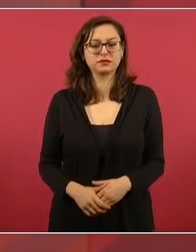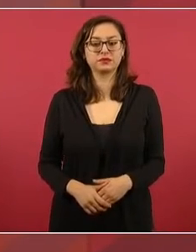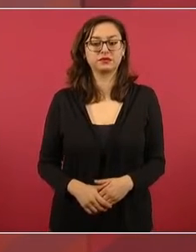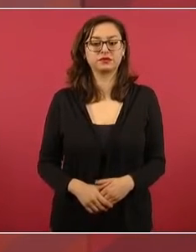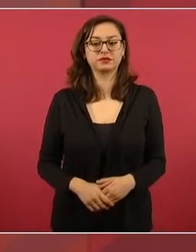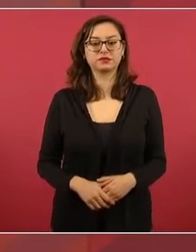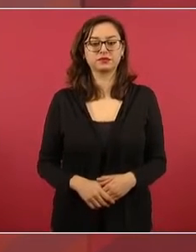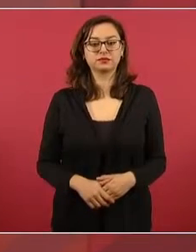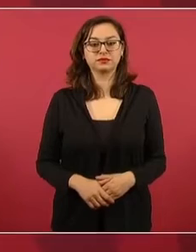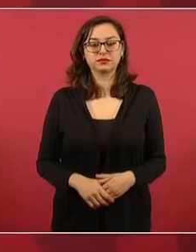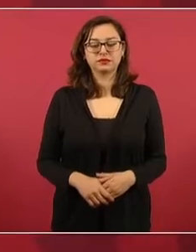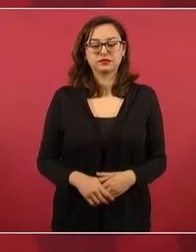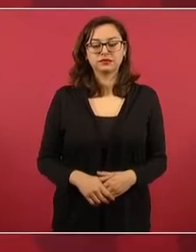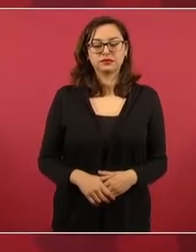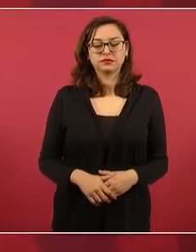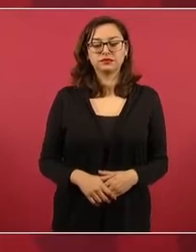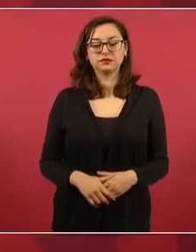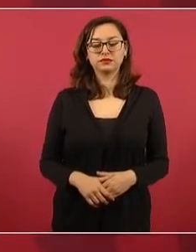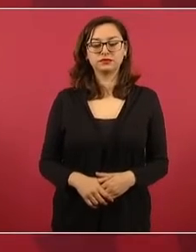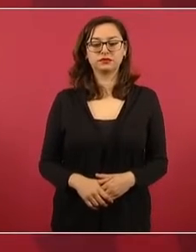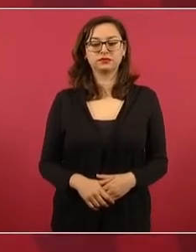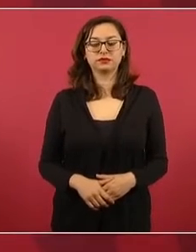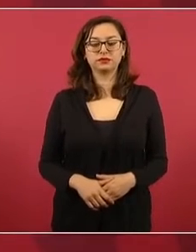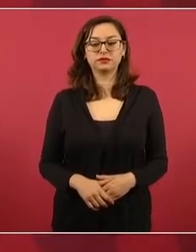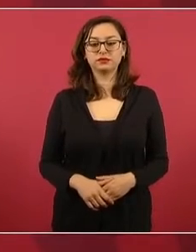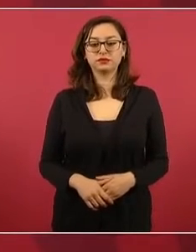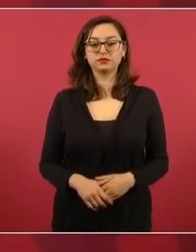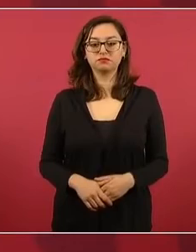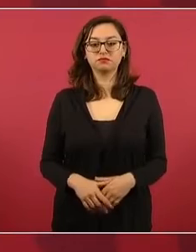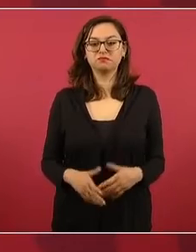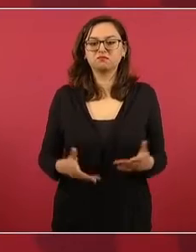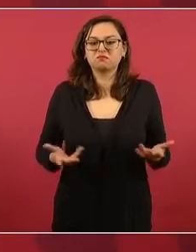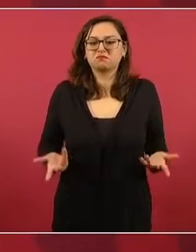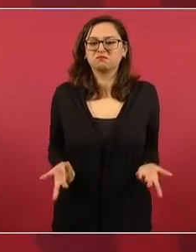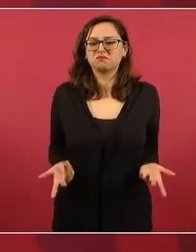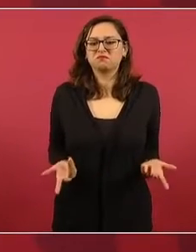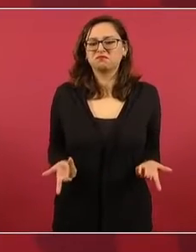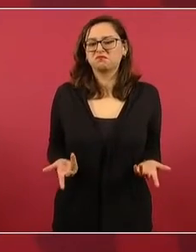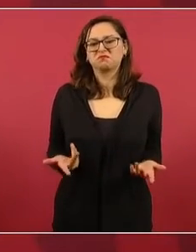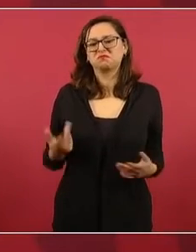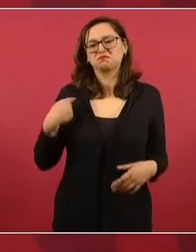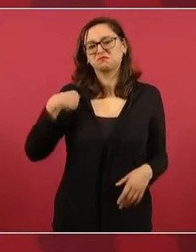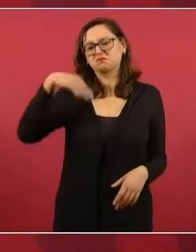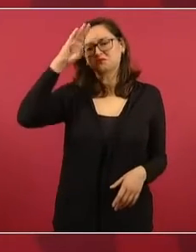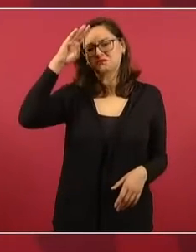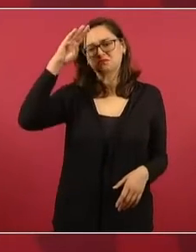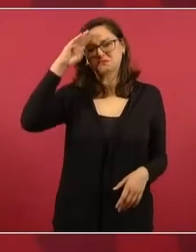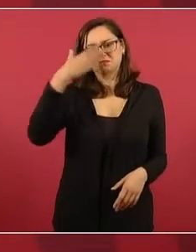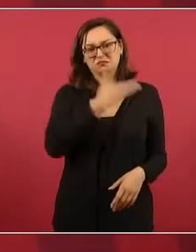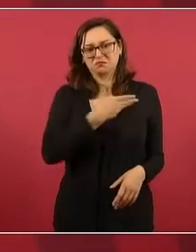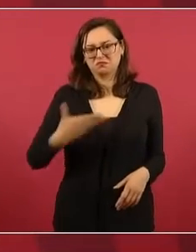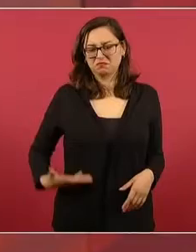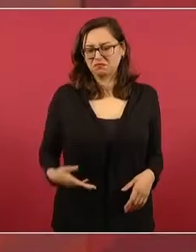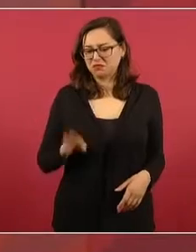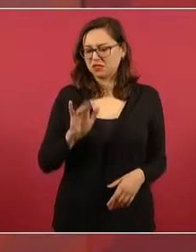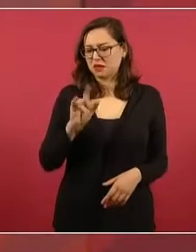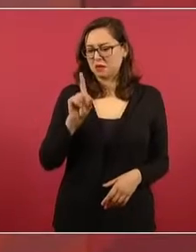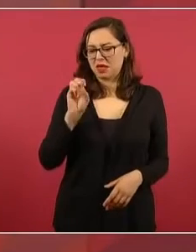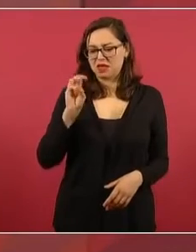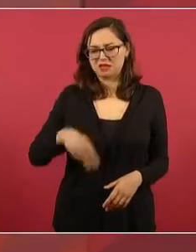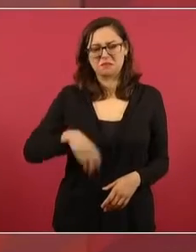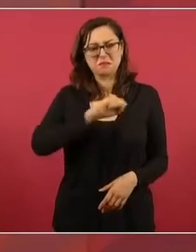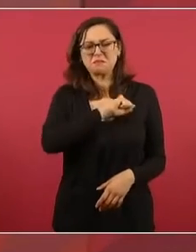considero que sea un agente de malas intenciones el presidente Biden,